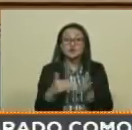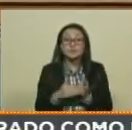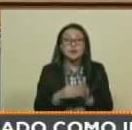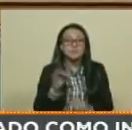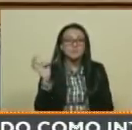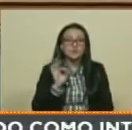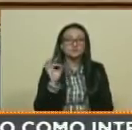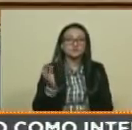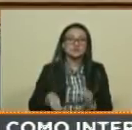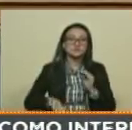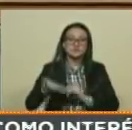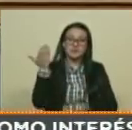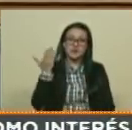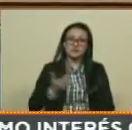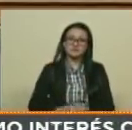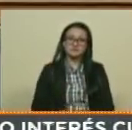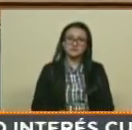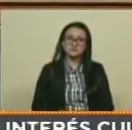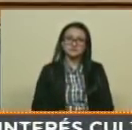38,000%.